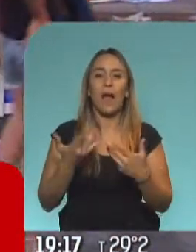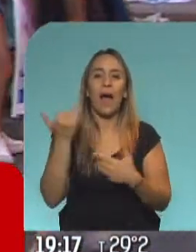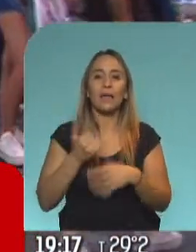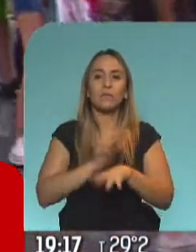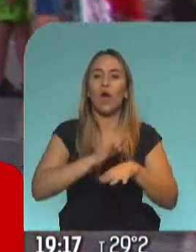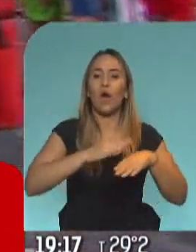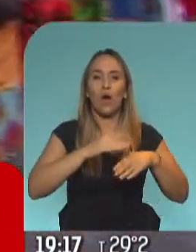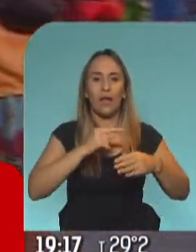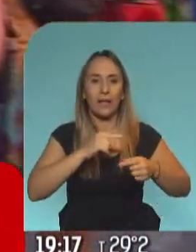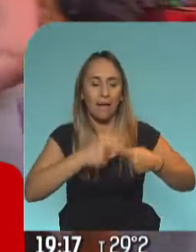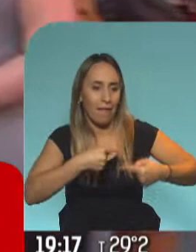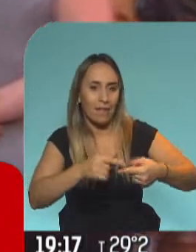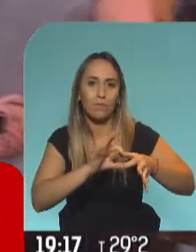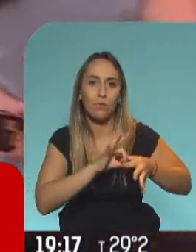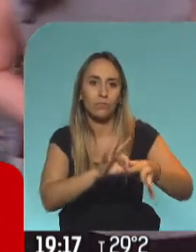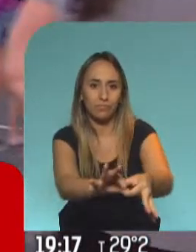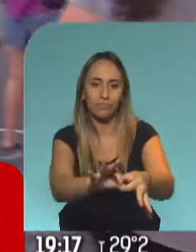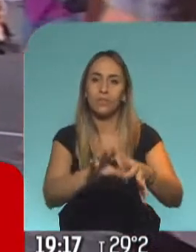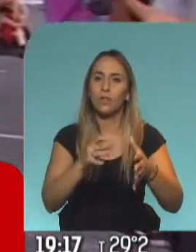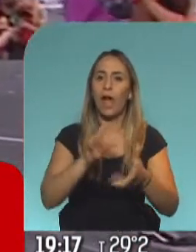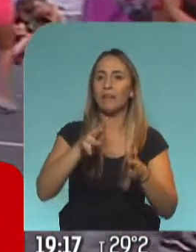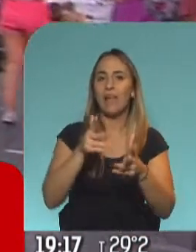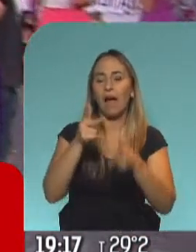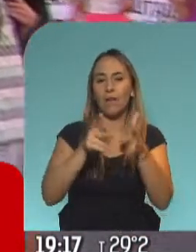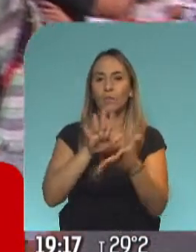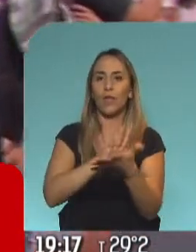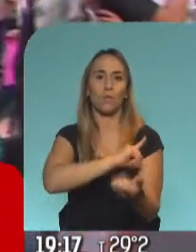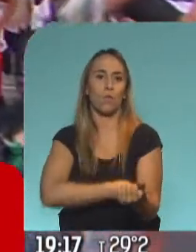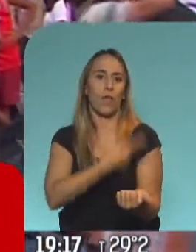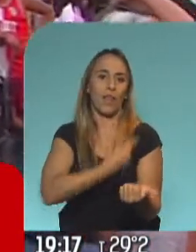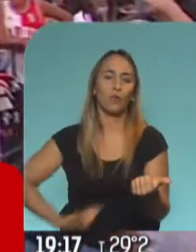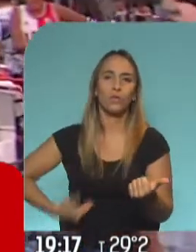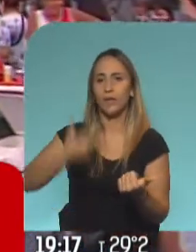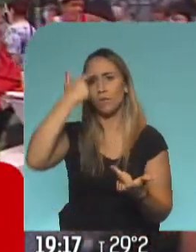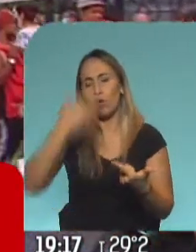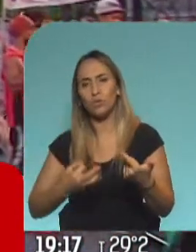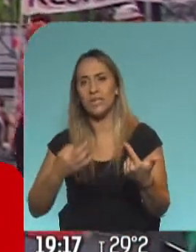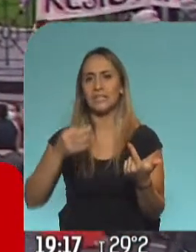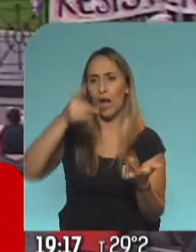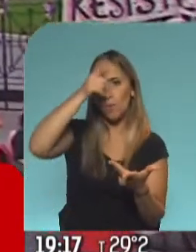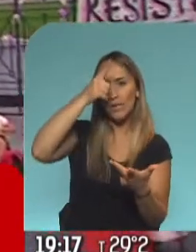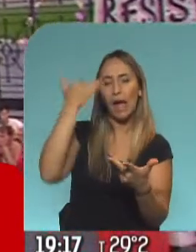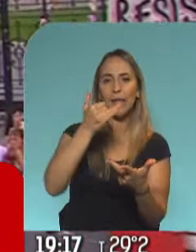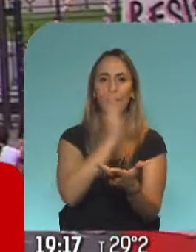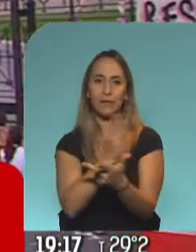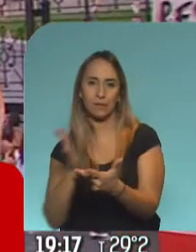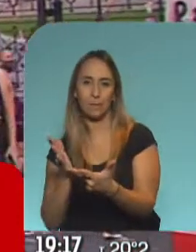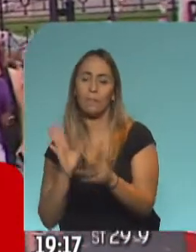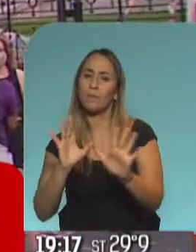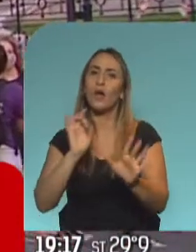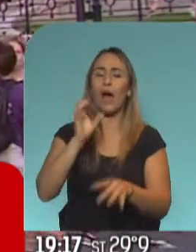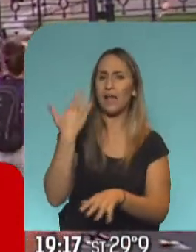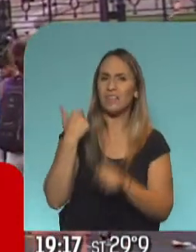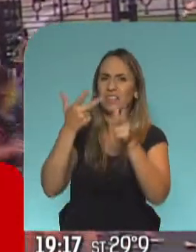hablamos de justicias provinciales, cuando hablamos de policía, cuando hablamos del Ejecutivo, etcétera. No solamente hablamos de violencia física, les